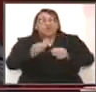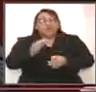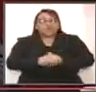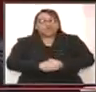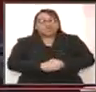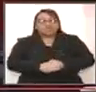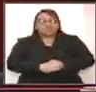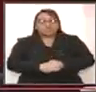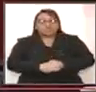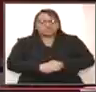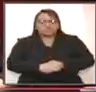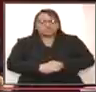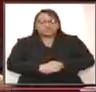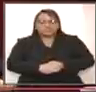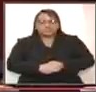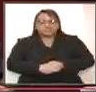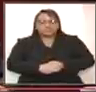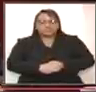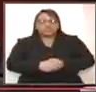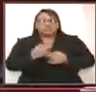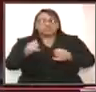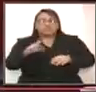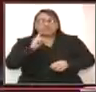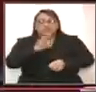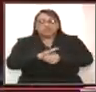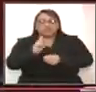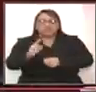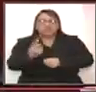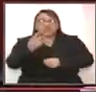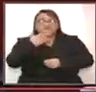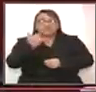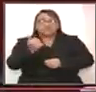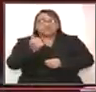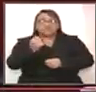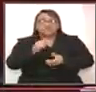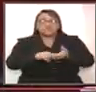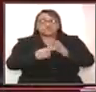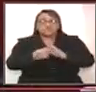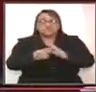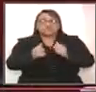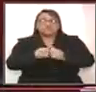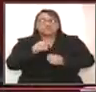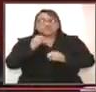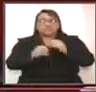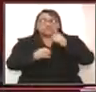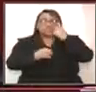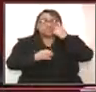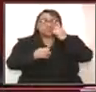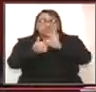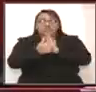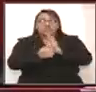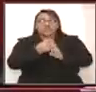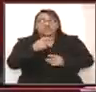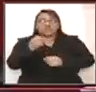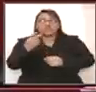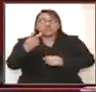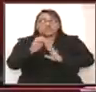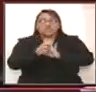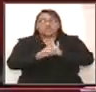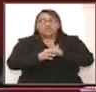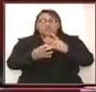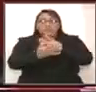jurídicas. Actualmente hemos cumplido con las primeras mejoras, es decir, se ha modificado el artículo 102 del Código